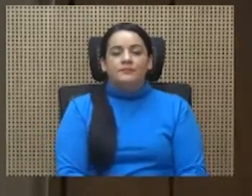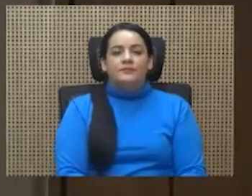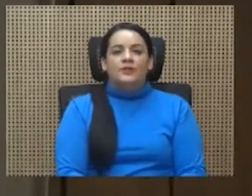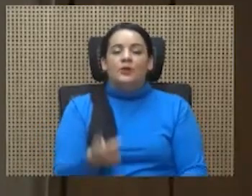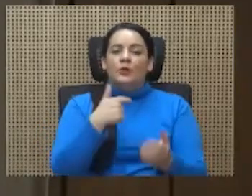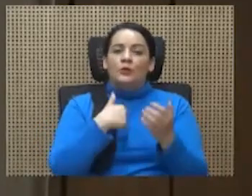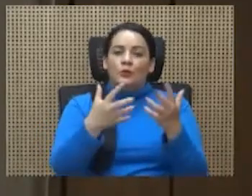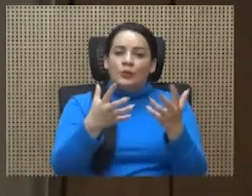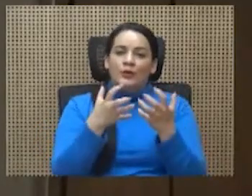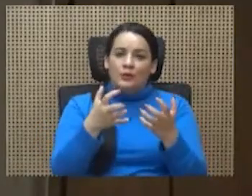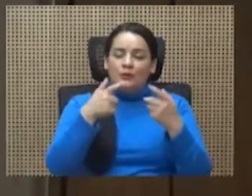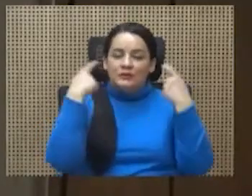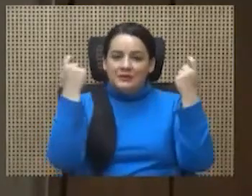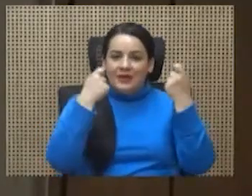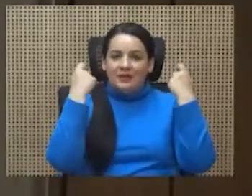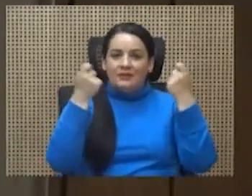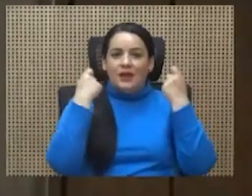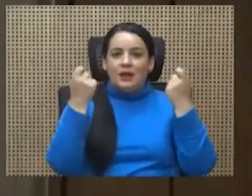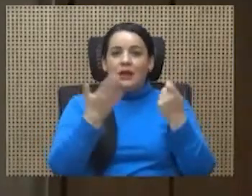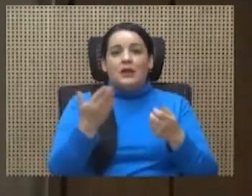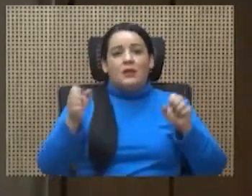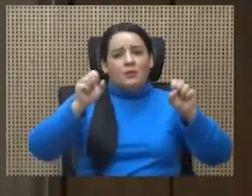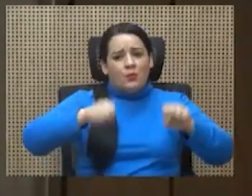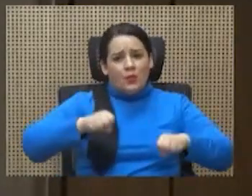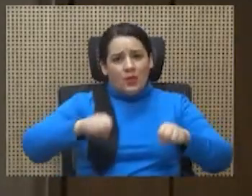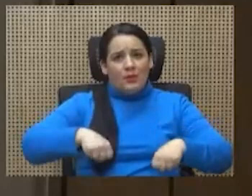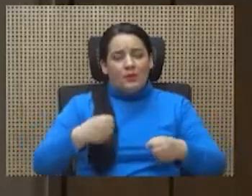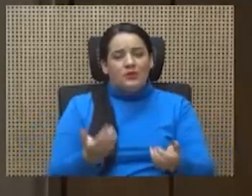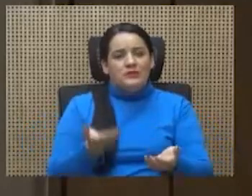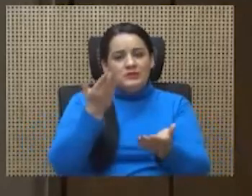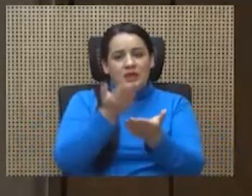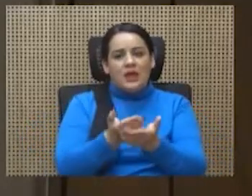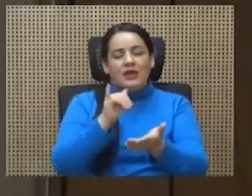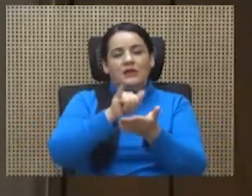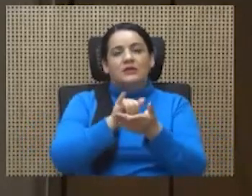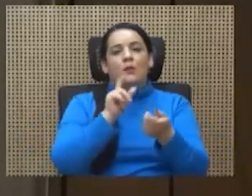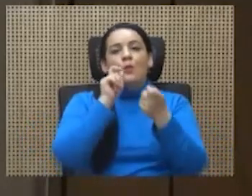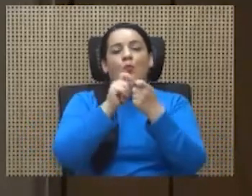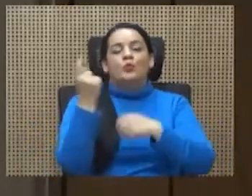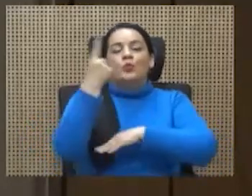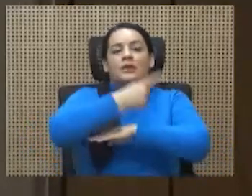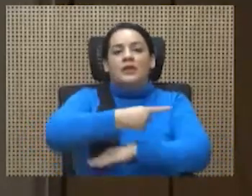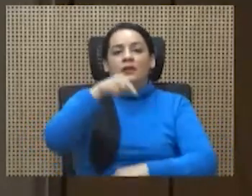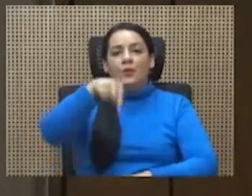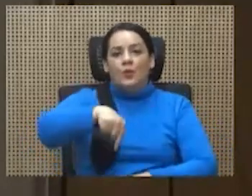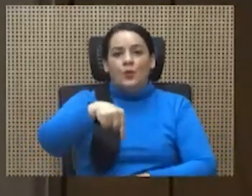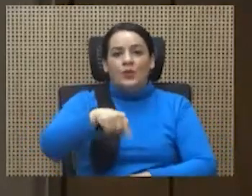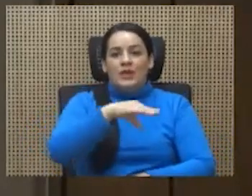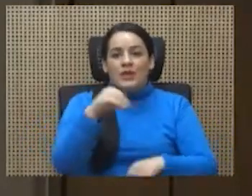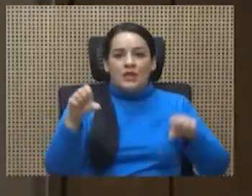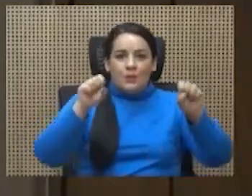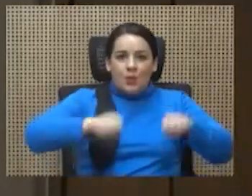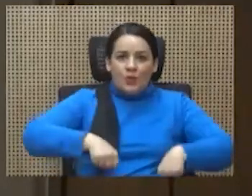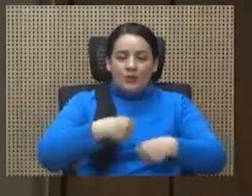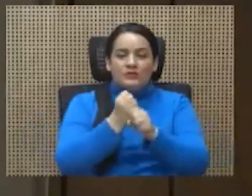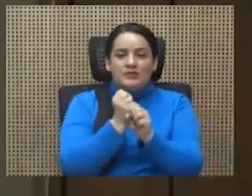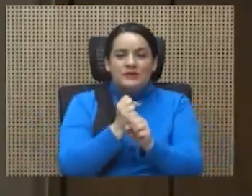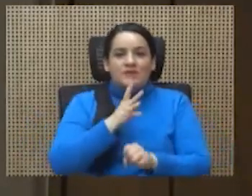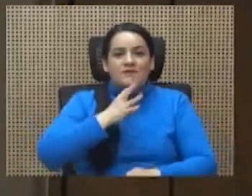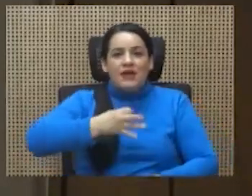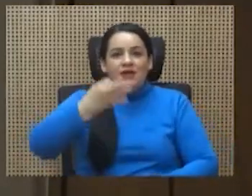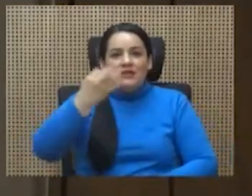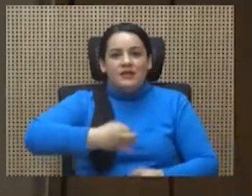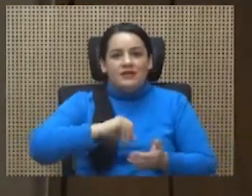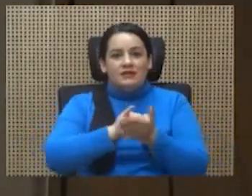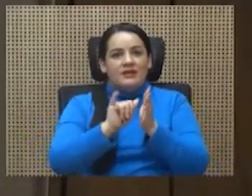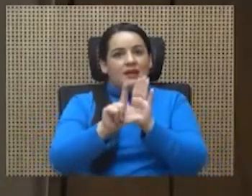Quiero celebrar que hayamos podido llegar a este punto el día de hoy, que podamos hacer realidad esta